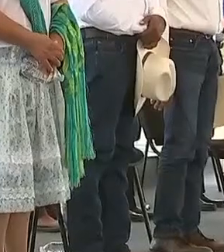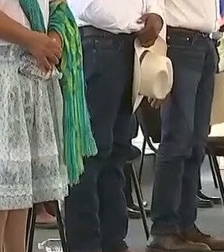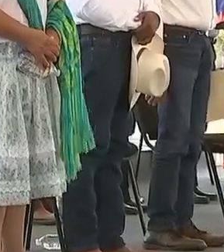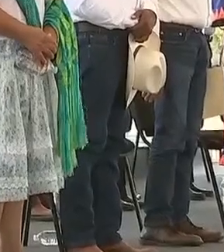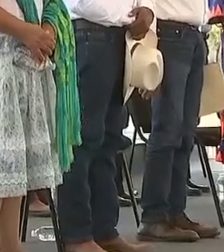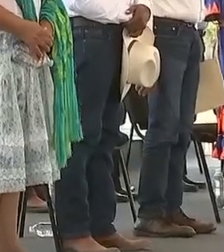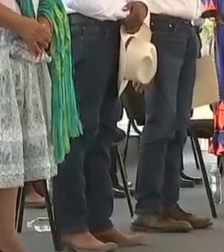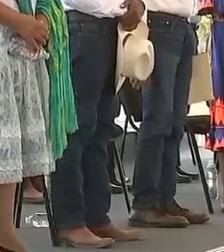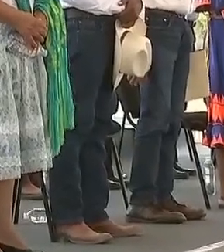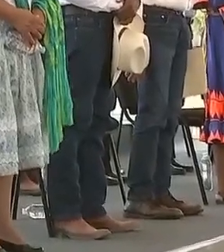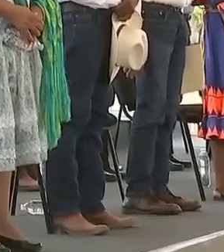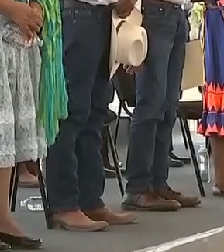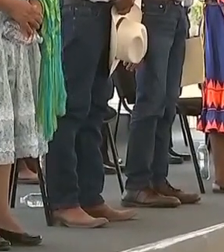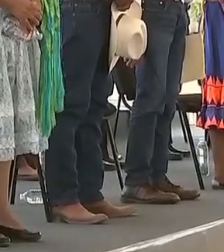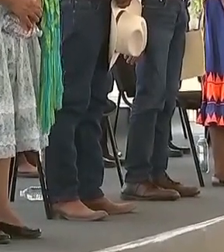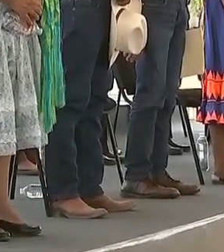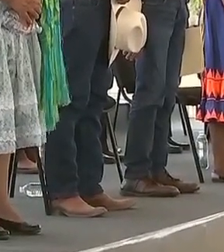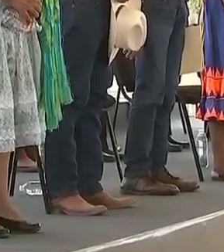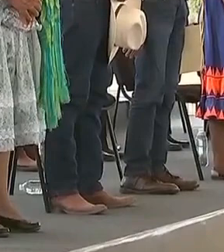Tecapo, Jibabe,